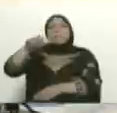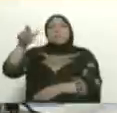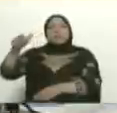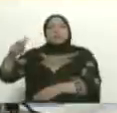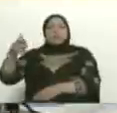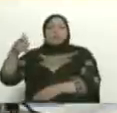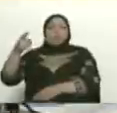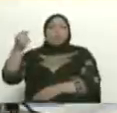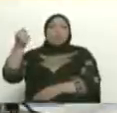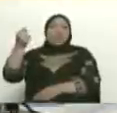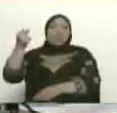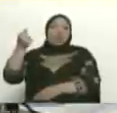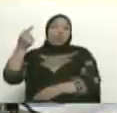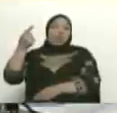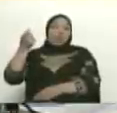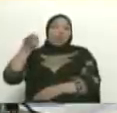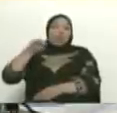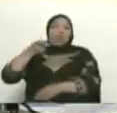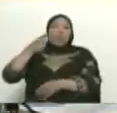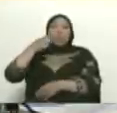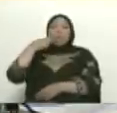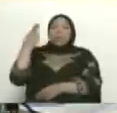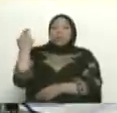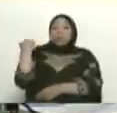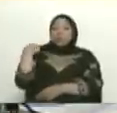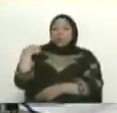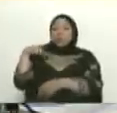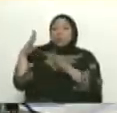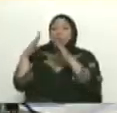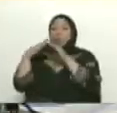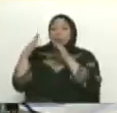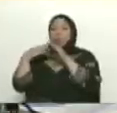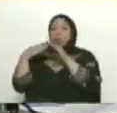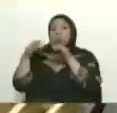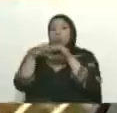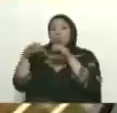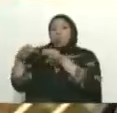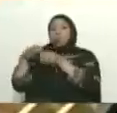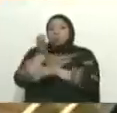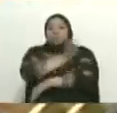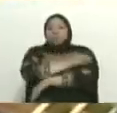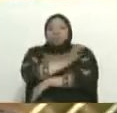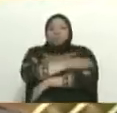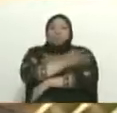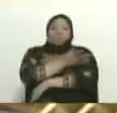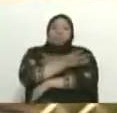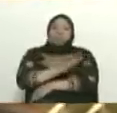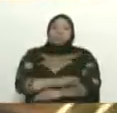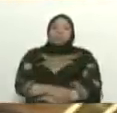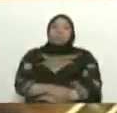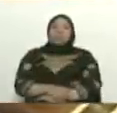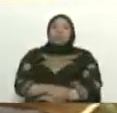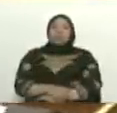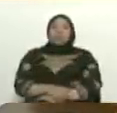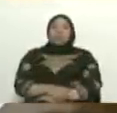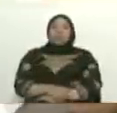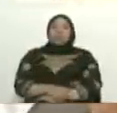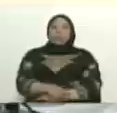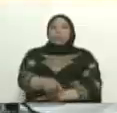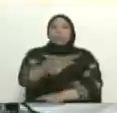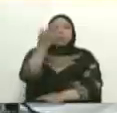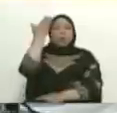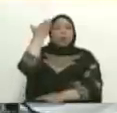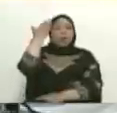que eran arriados por los partidos del estatus de ese momento. ¿Y ustedes